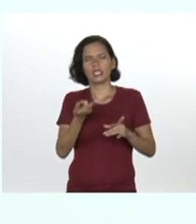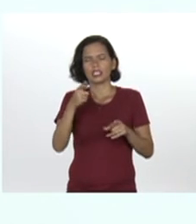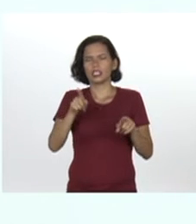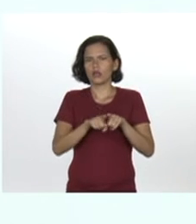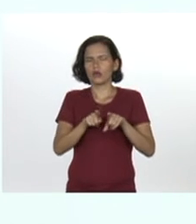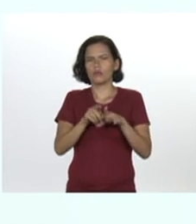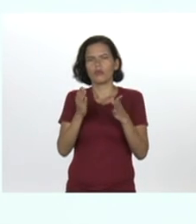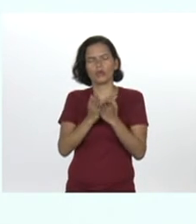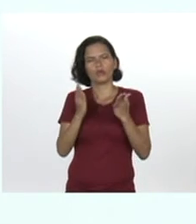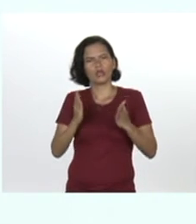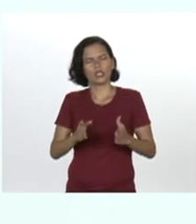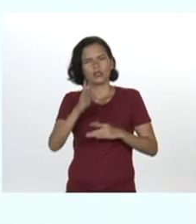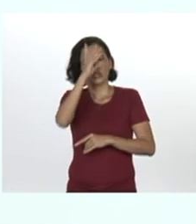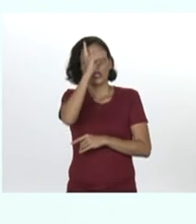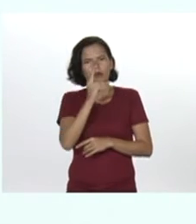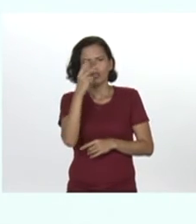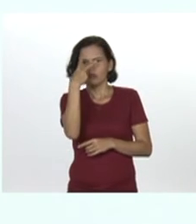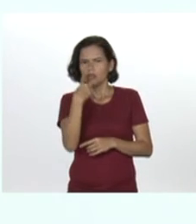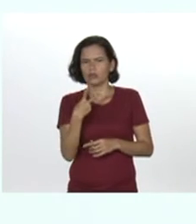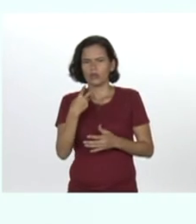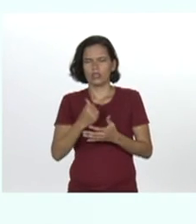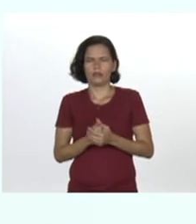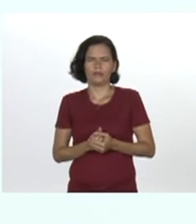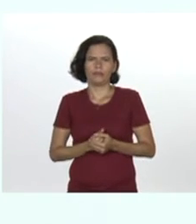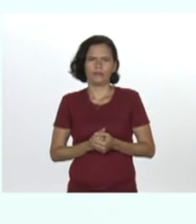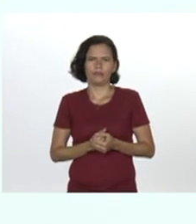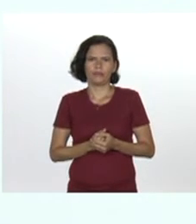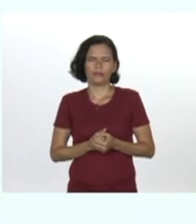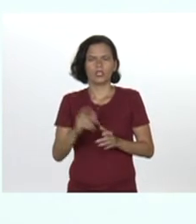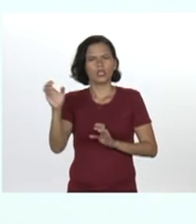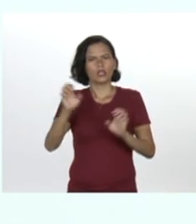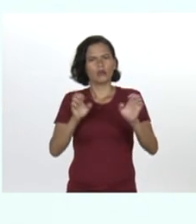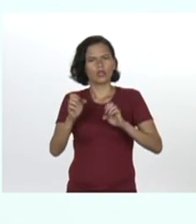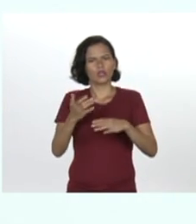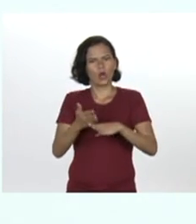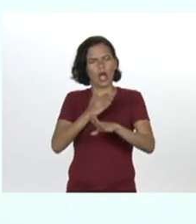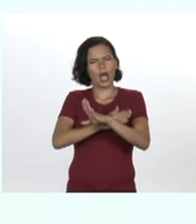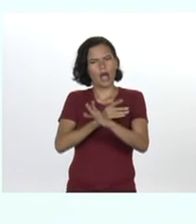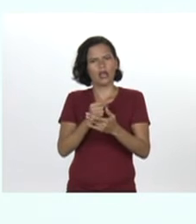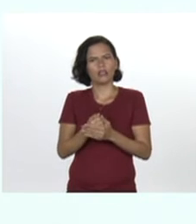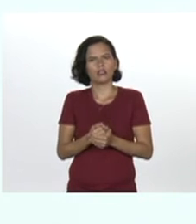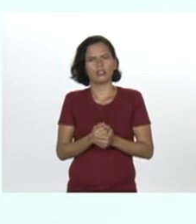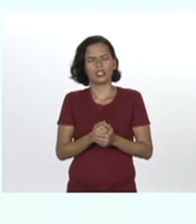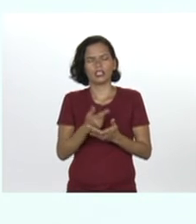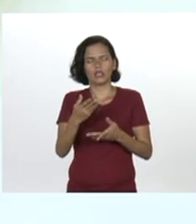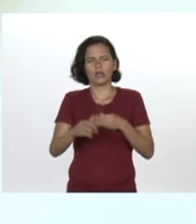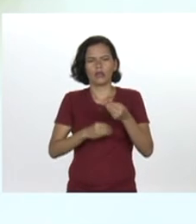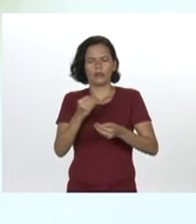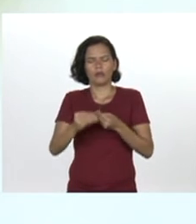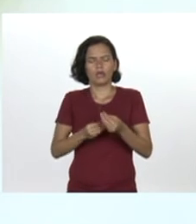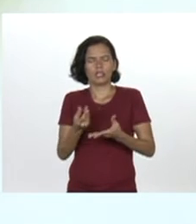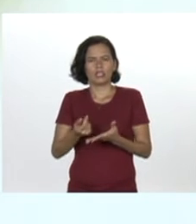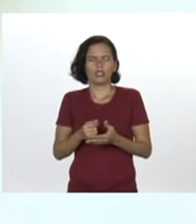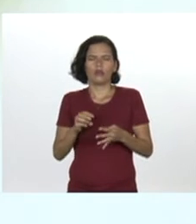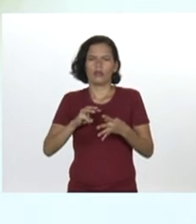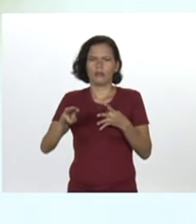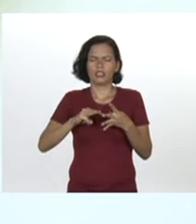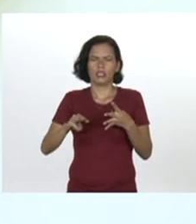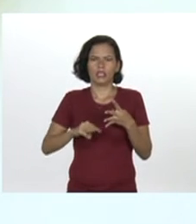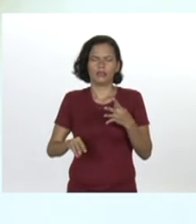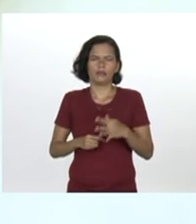mismo estudiante con deficiencias visuales, una prueba previa a la puesta en marcha del material como